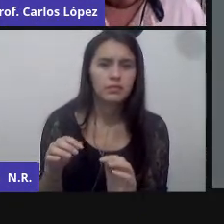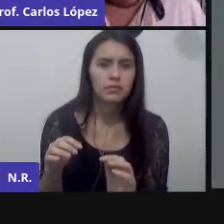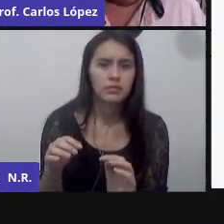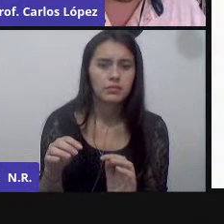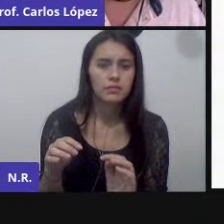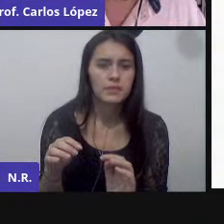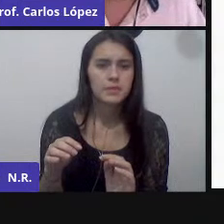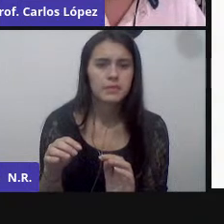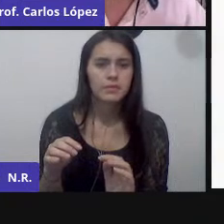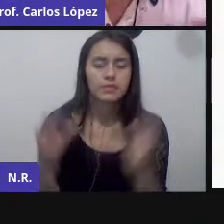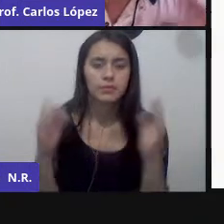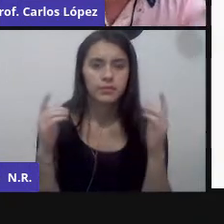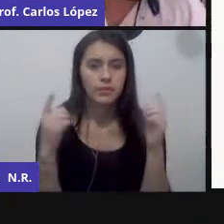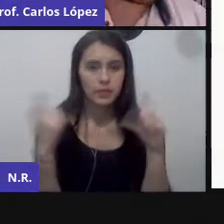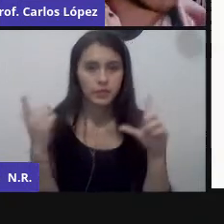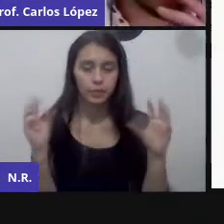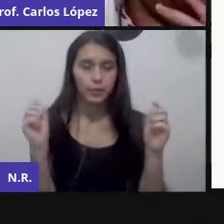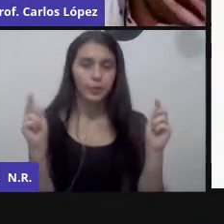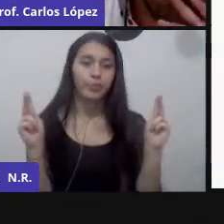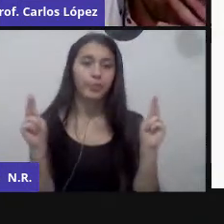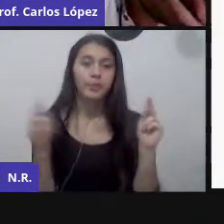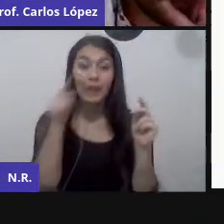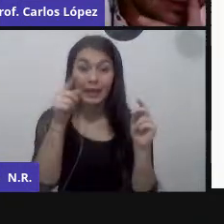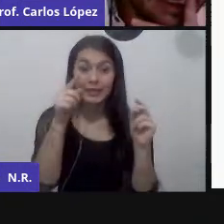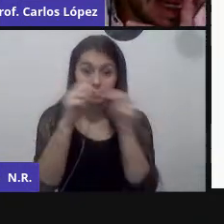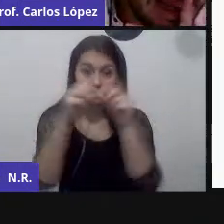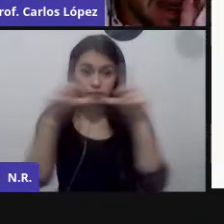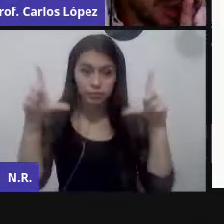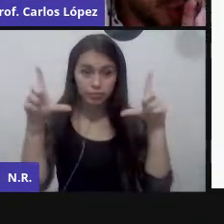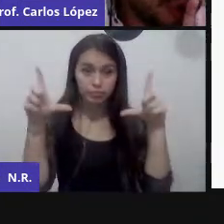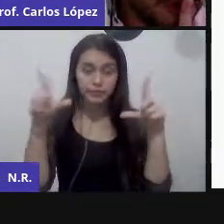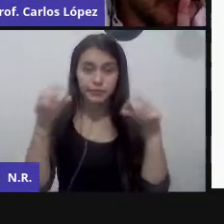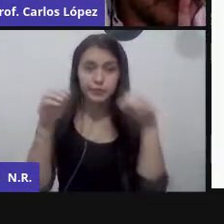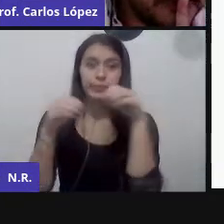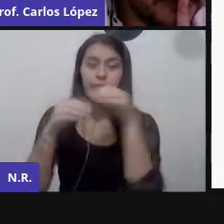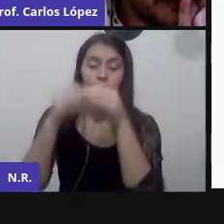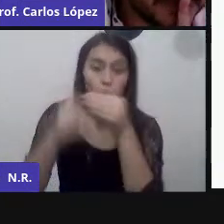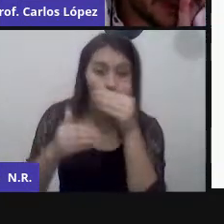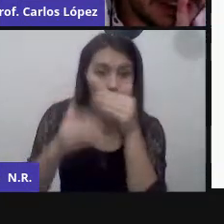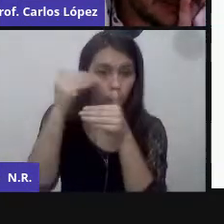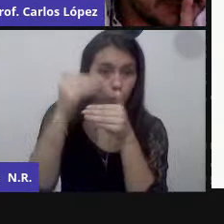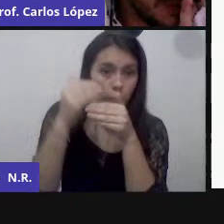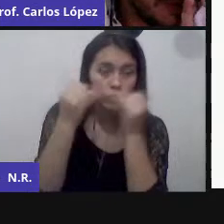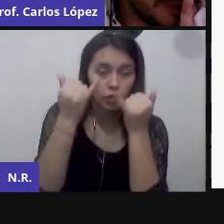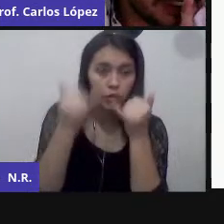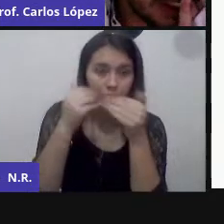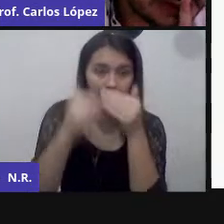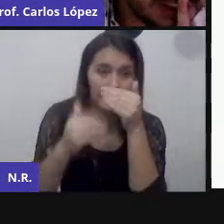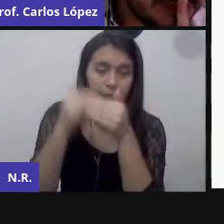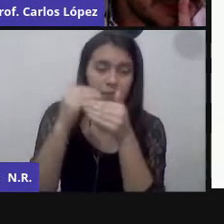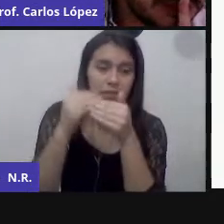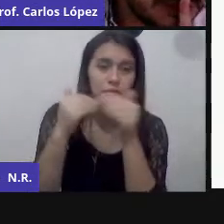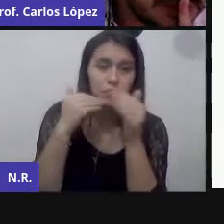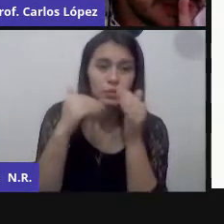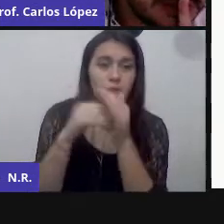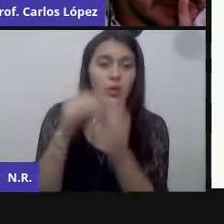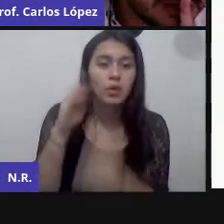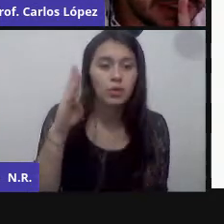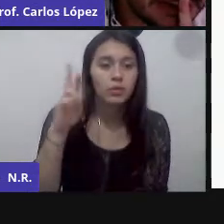Delete. Listo. Entonces esta es la entrada. Vamos a crear un nuevo podcast, un nuevo broadcast, ¿de